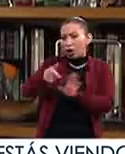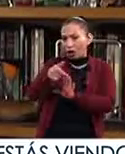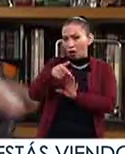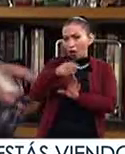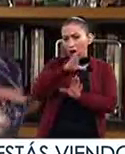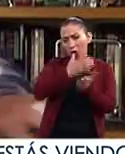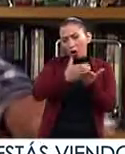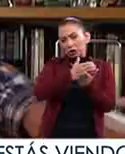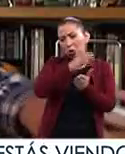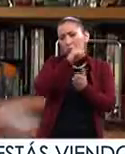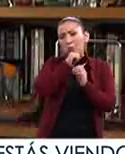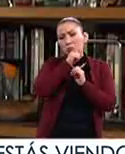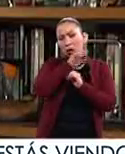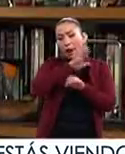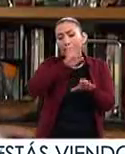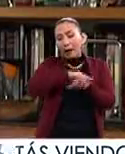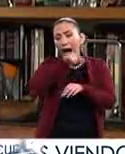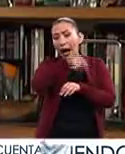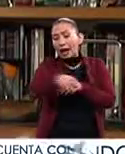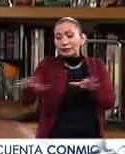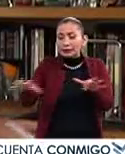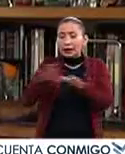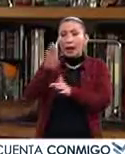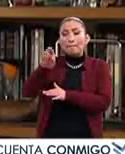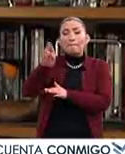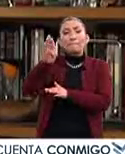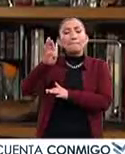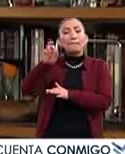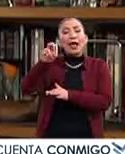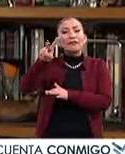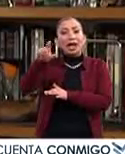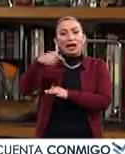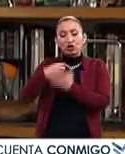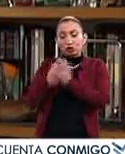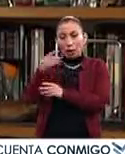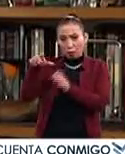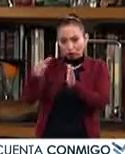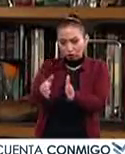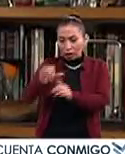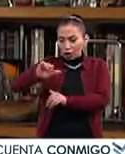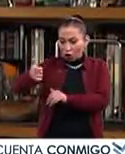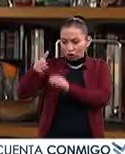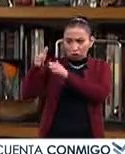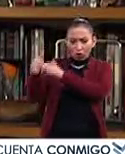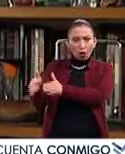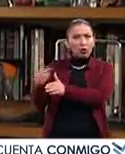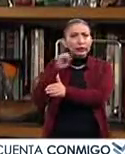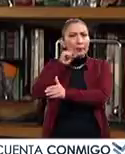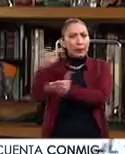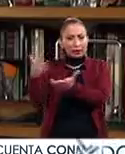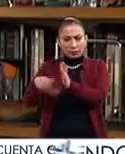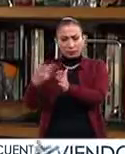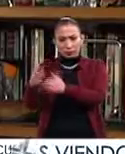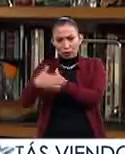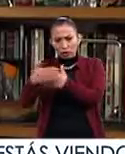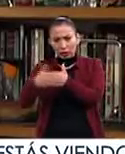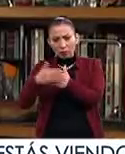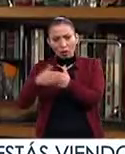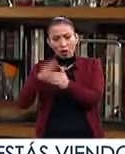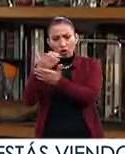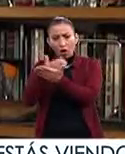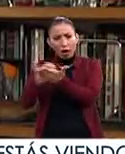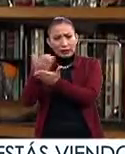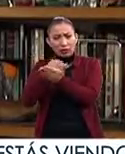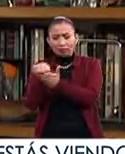popular. La colección popular más los breviarios con nueva lógica, y en la otra esquina la colección